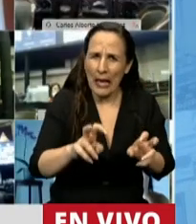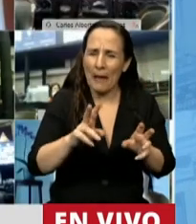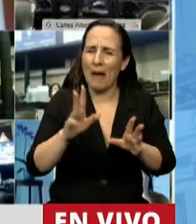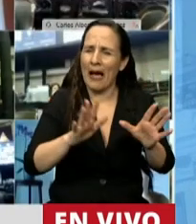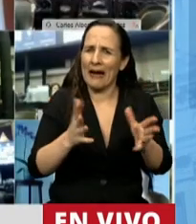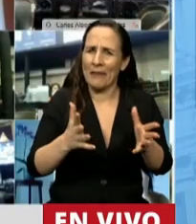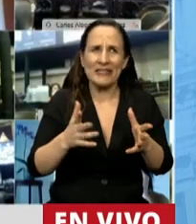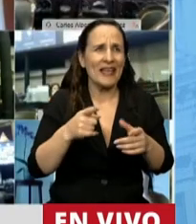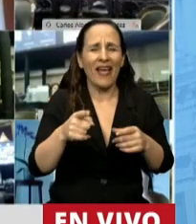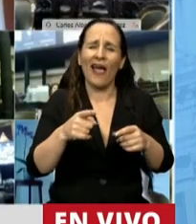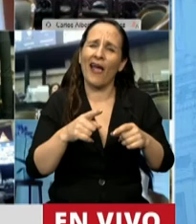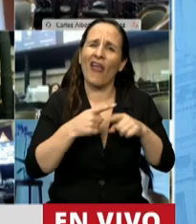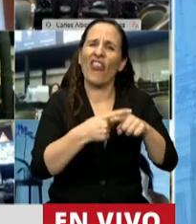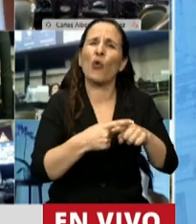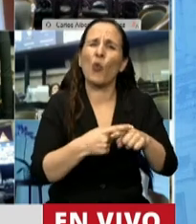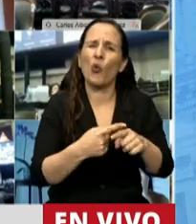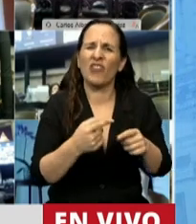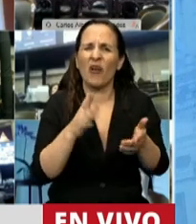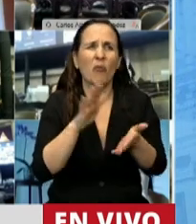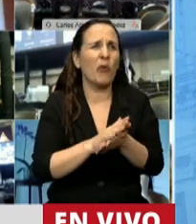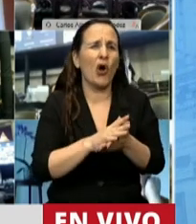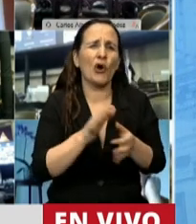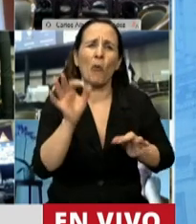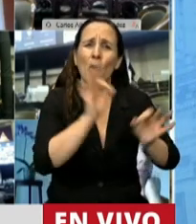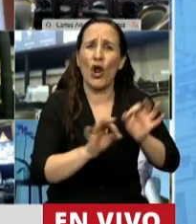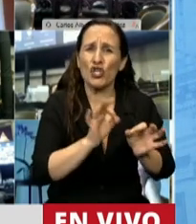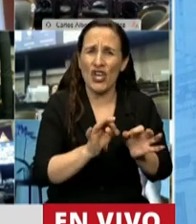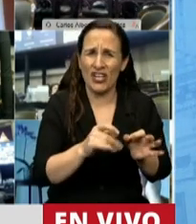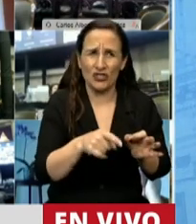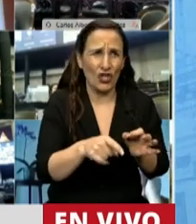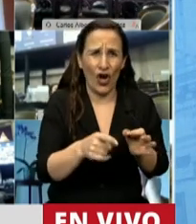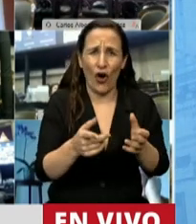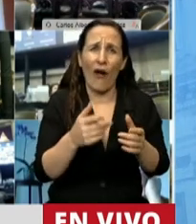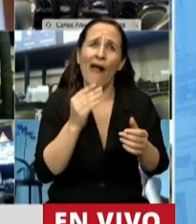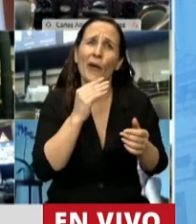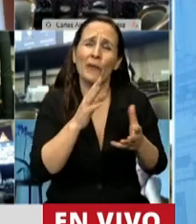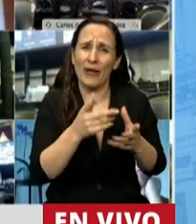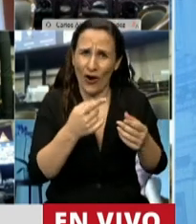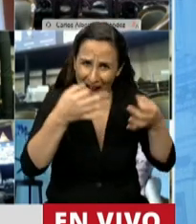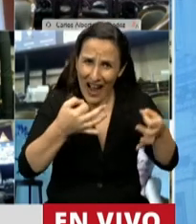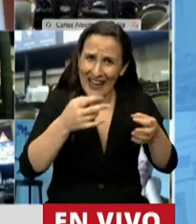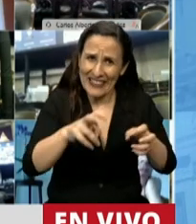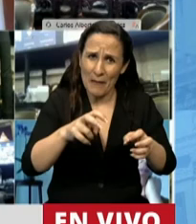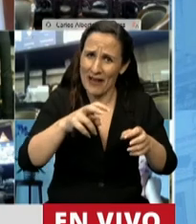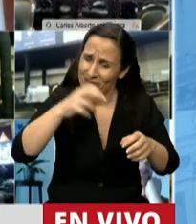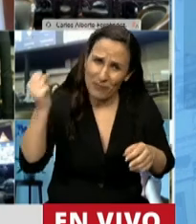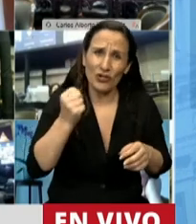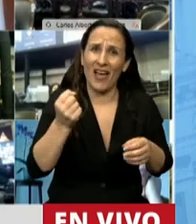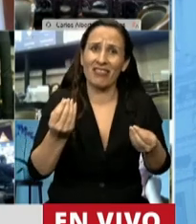veces son inconducentes por proyectos tribuneros que no dan lugar a discutir lo importante con seriedad como es la